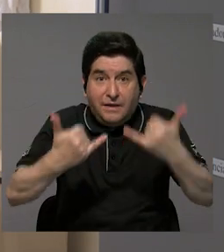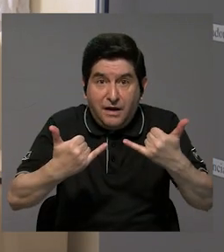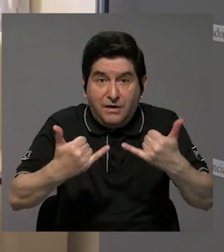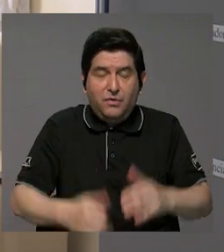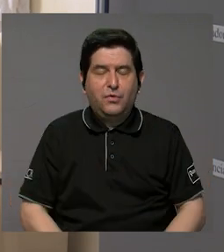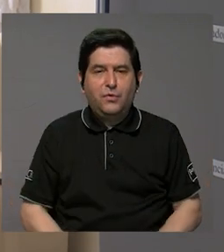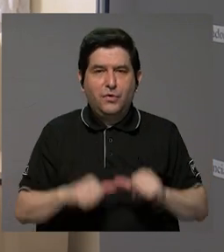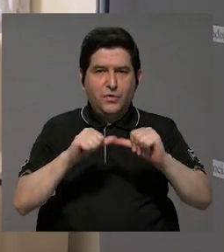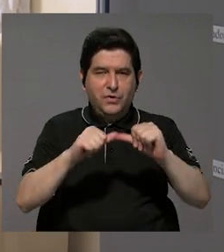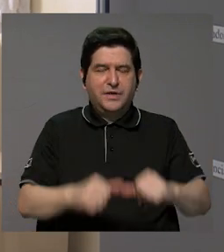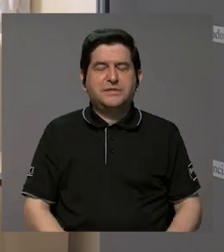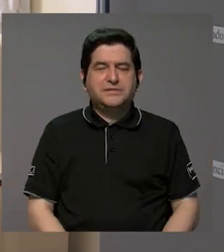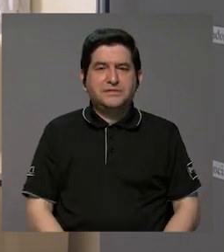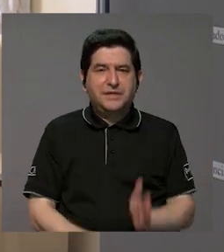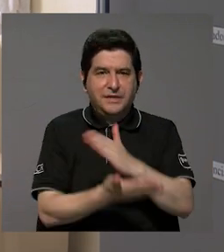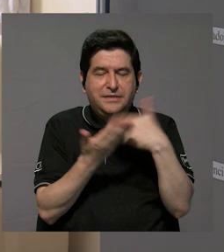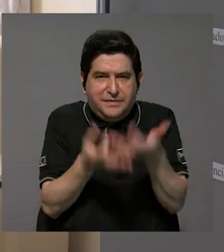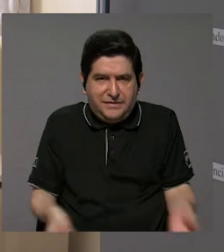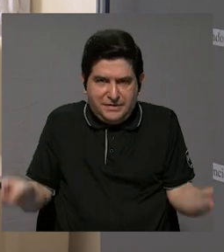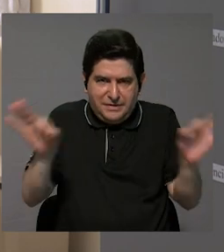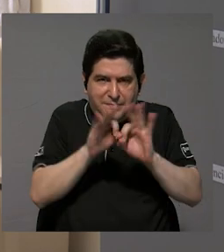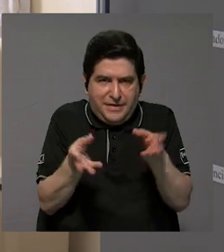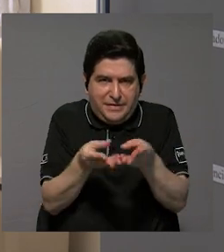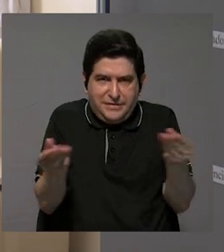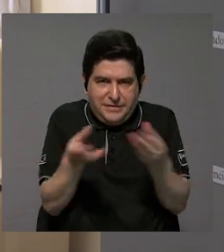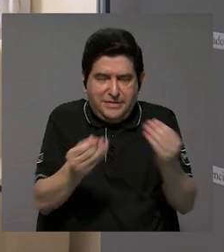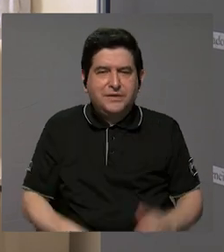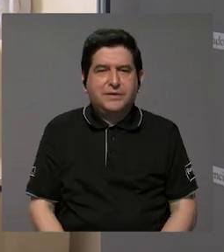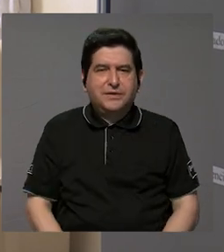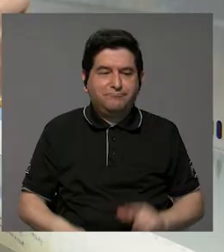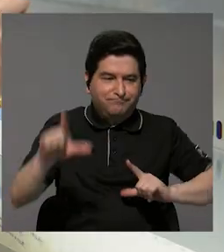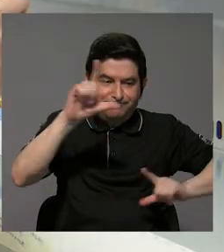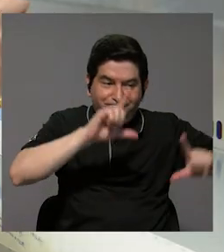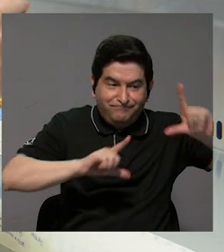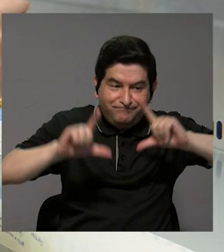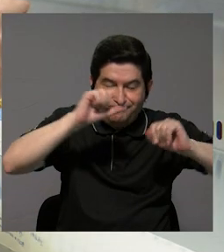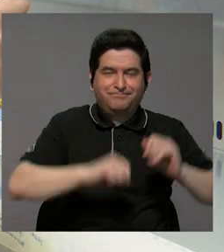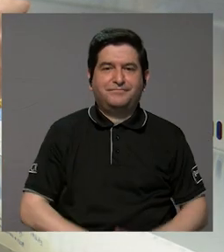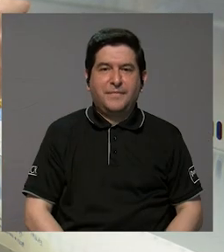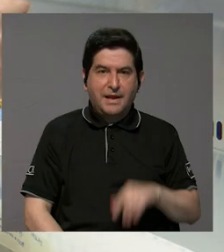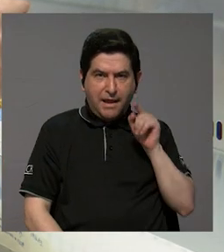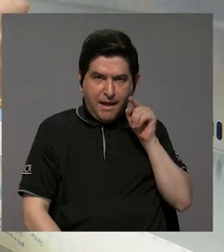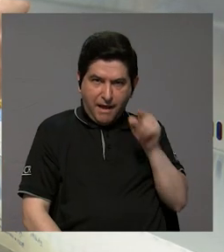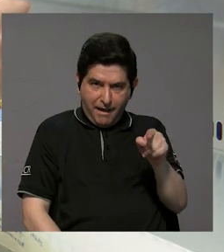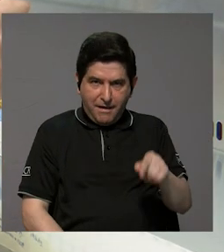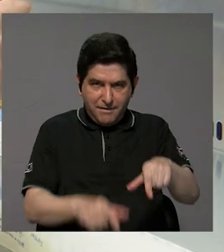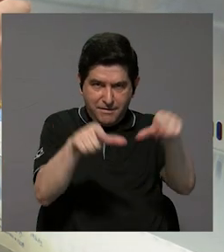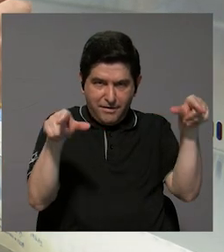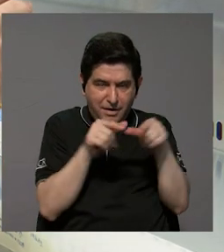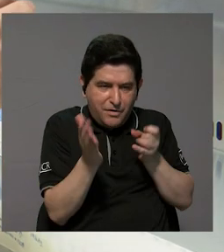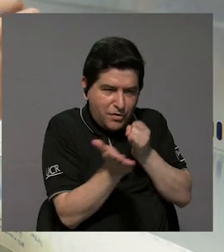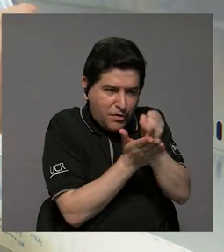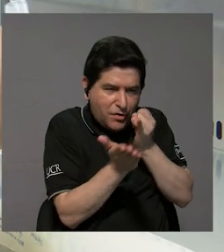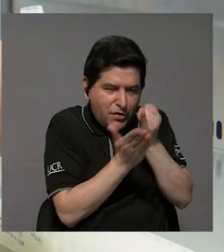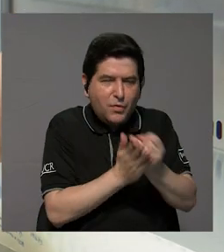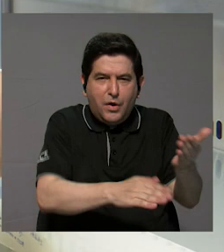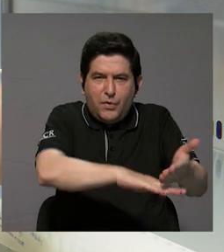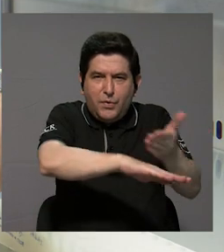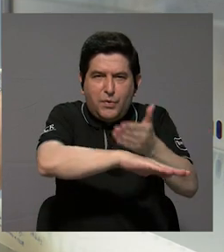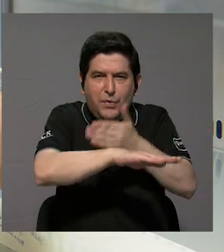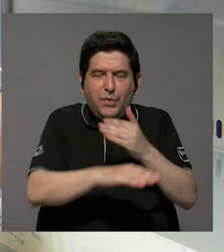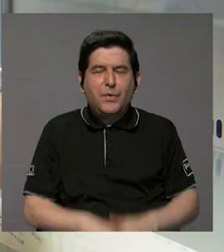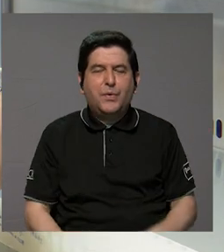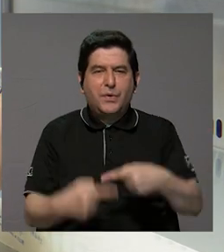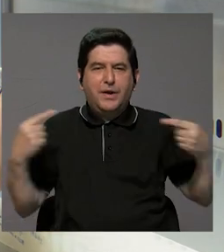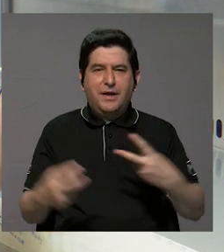Ahora, pasamos al siguiente escenario fundamental en la producción, los laboratorios. En estos espacios se investiga y se